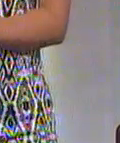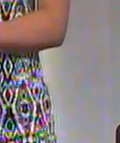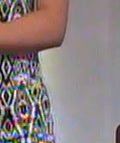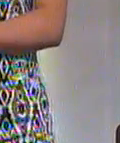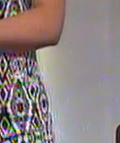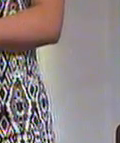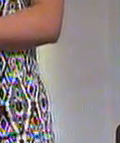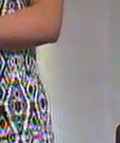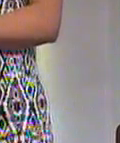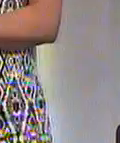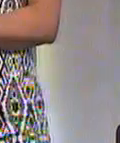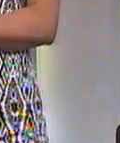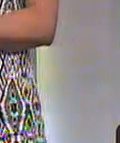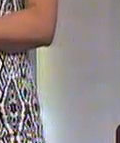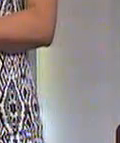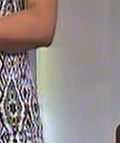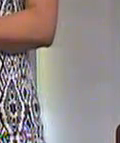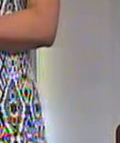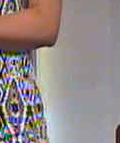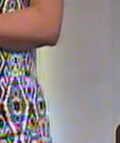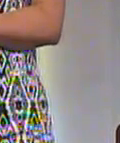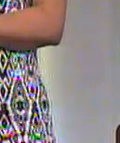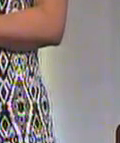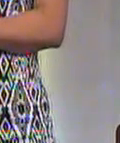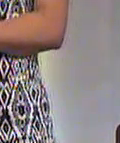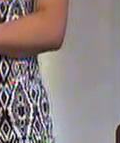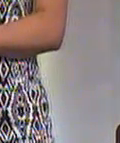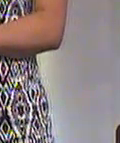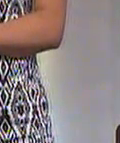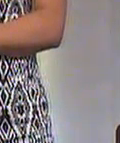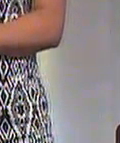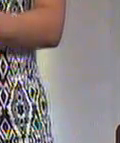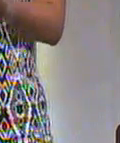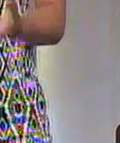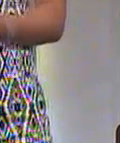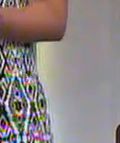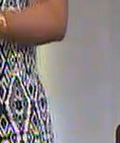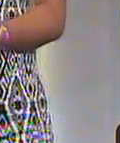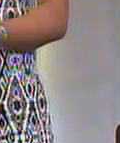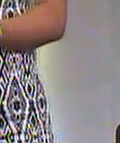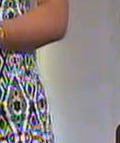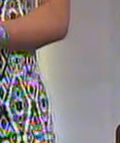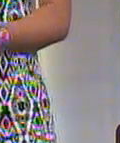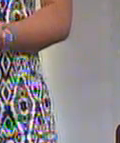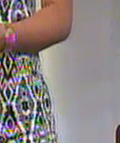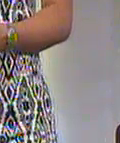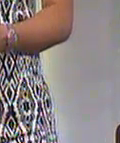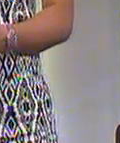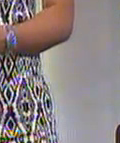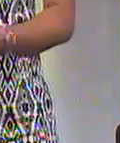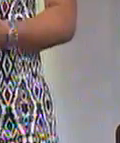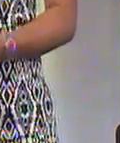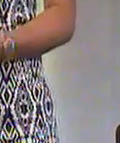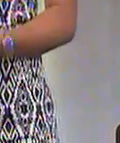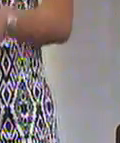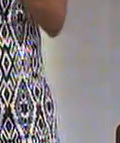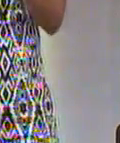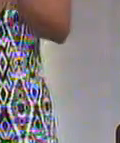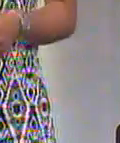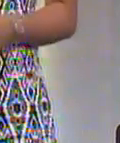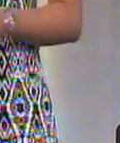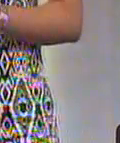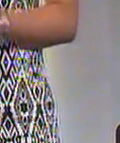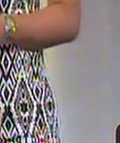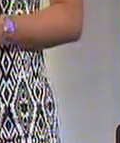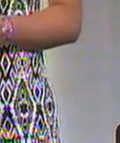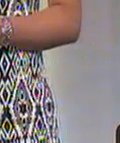Miércoles de Más Cerca nos acompañará el científico colombiano Francisco Lopera, quien nos contará sobre el Congreso Iberoamericano de Alzheimer. Nos esperamos